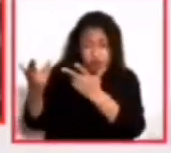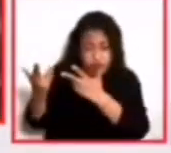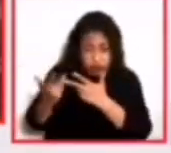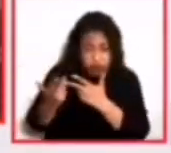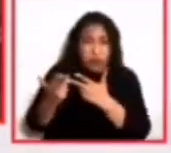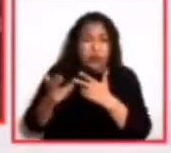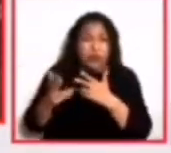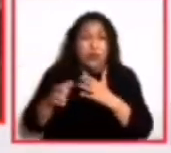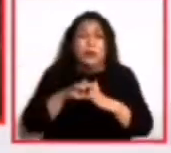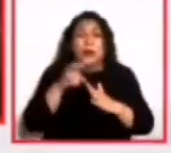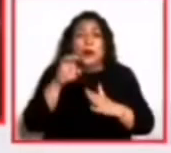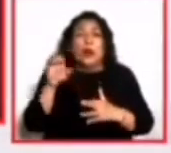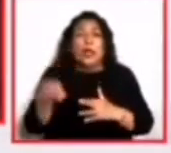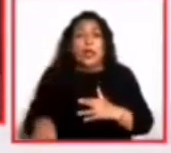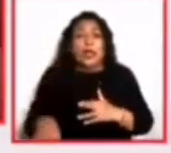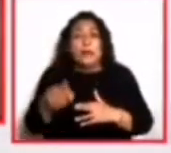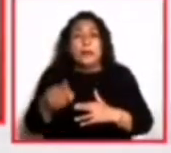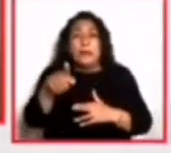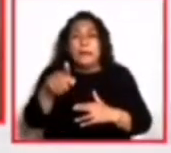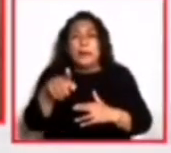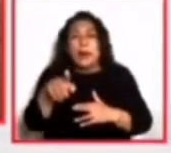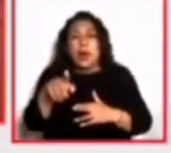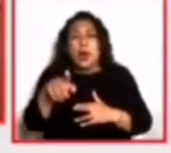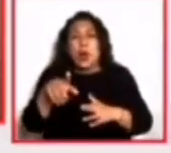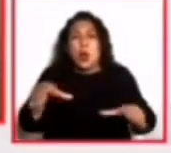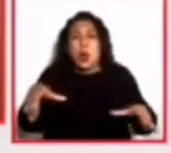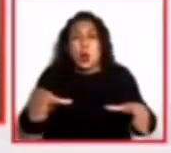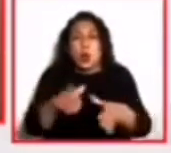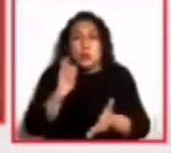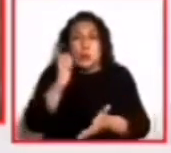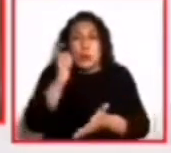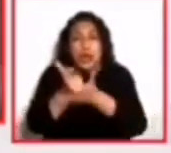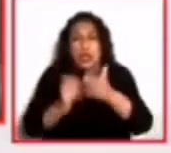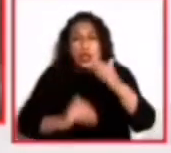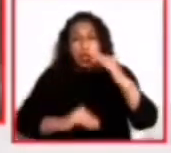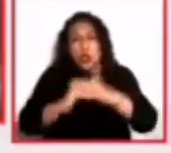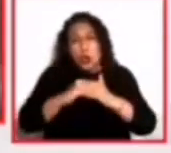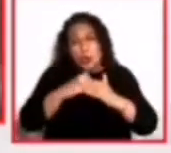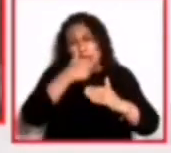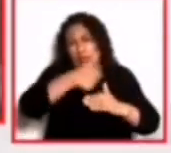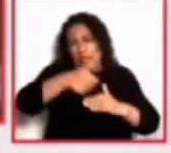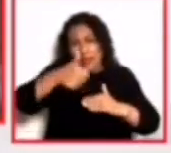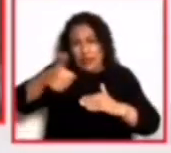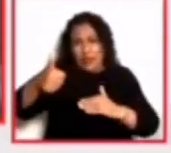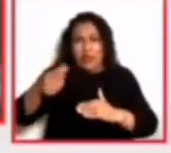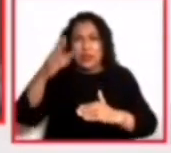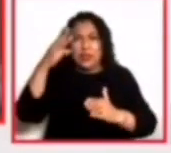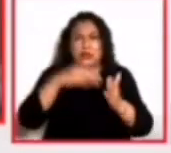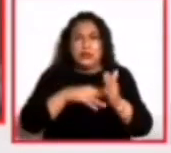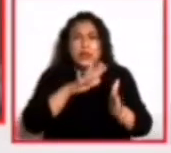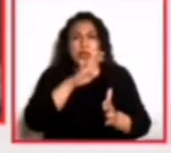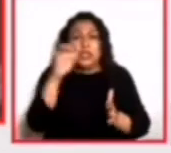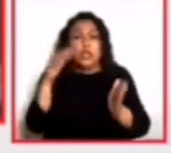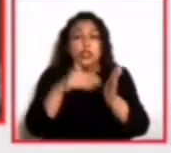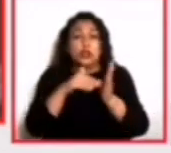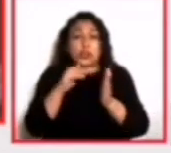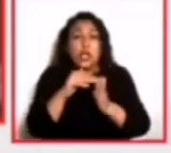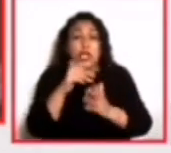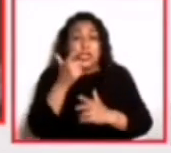como una unidad y poder pagar un tope para cada evento de 3.500 millones de